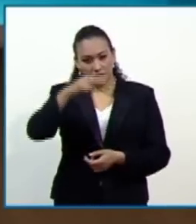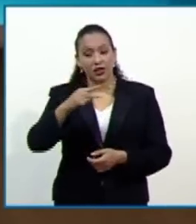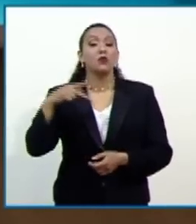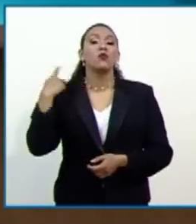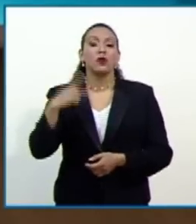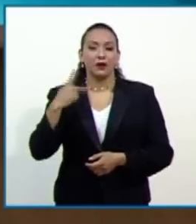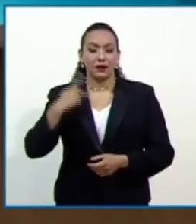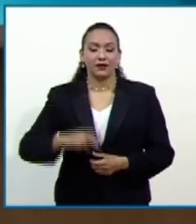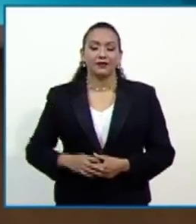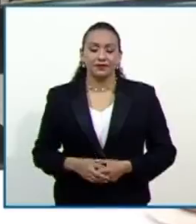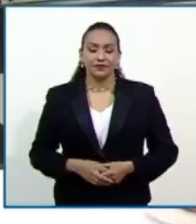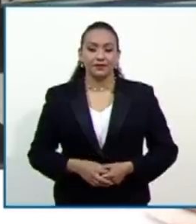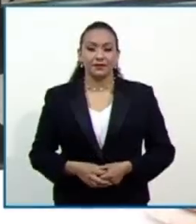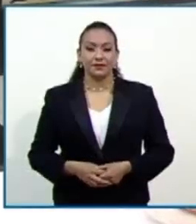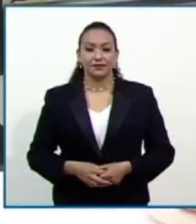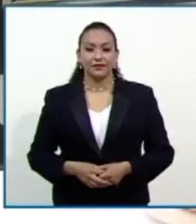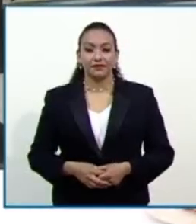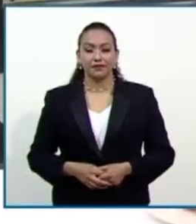y Puebla.